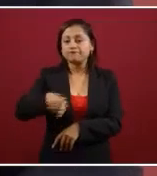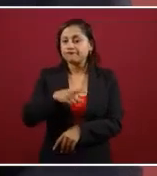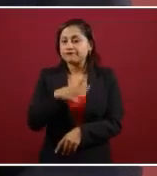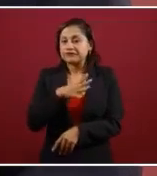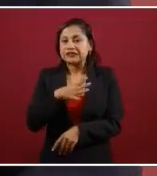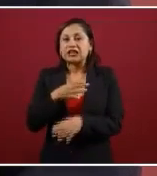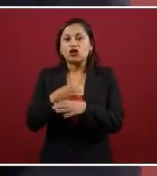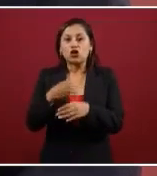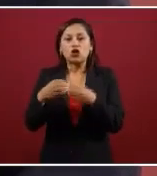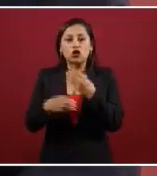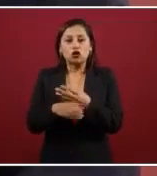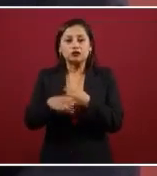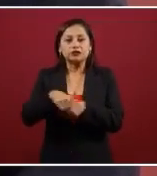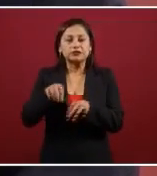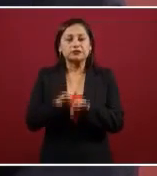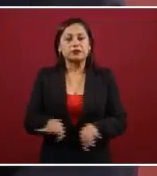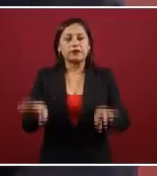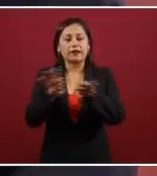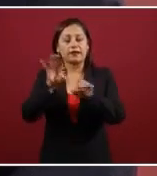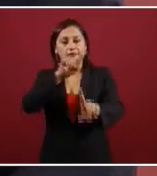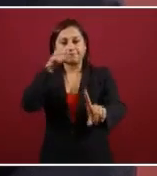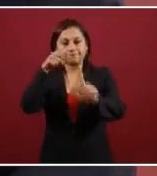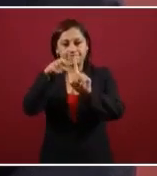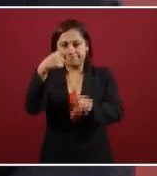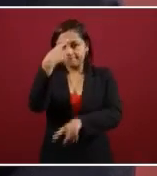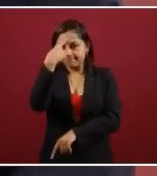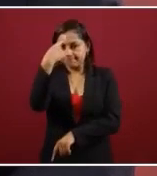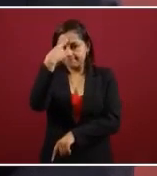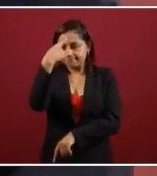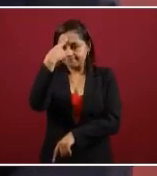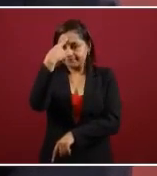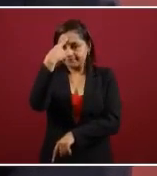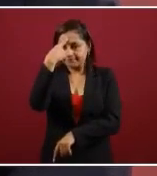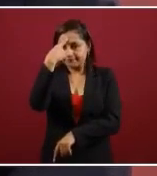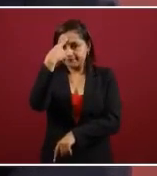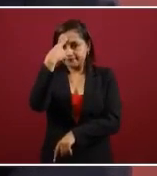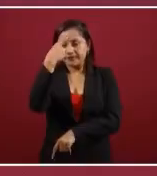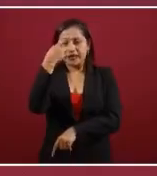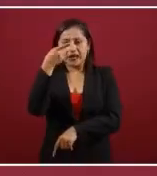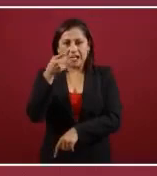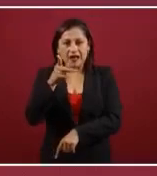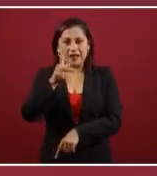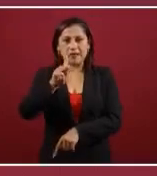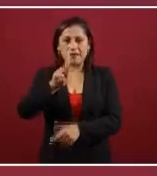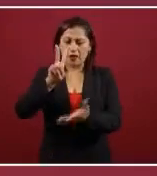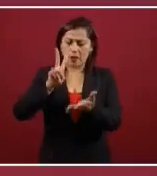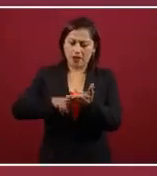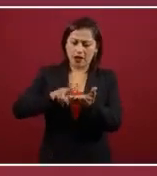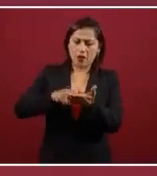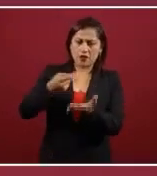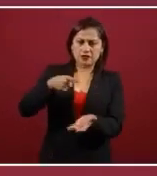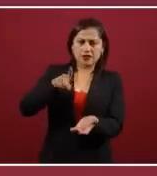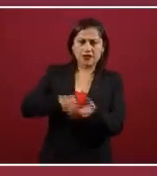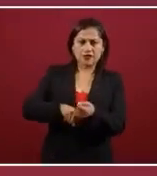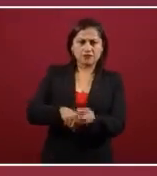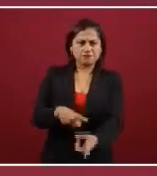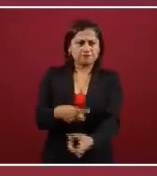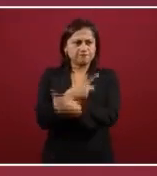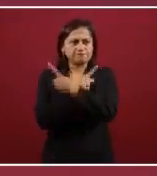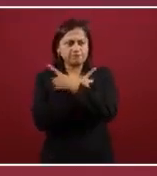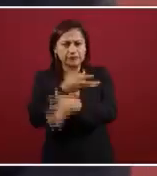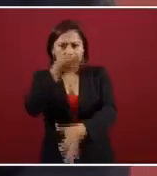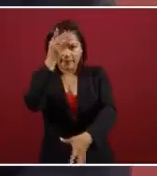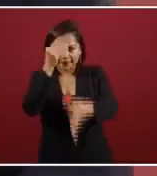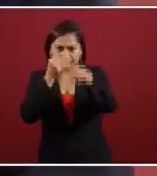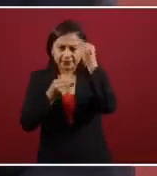no se le daba importancia a el fortalecimiento de los valores. Entonces,